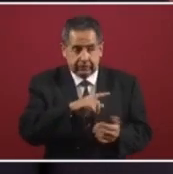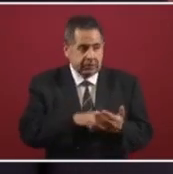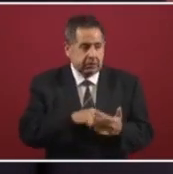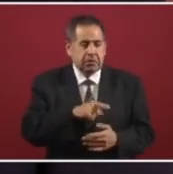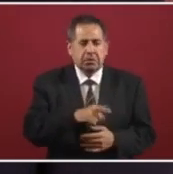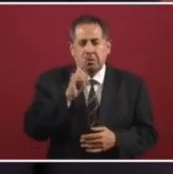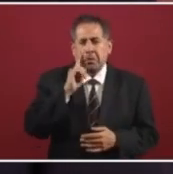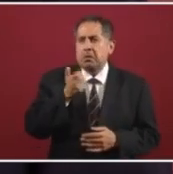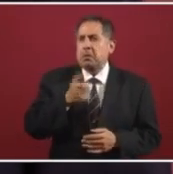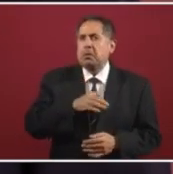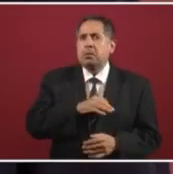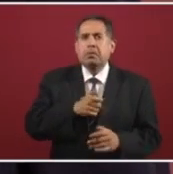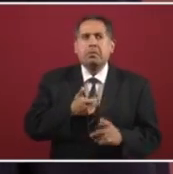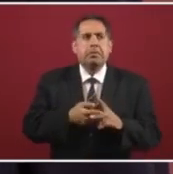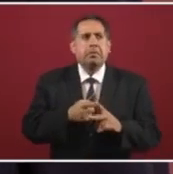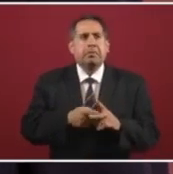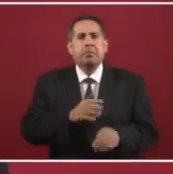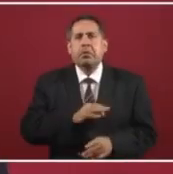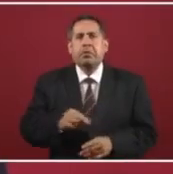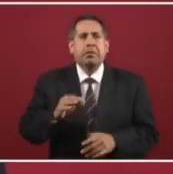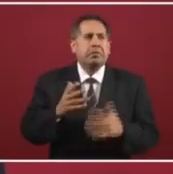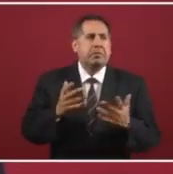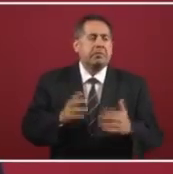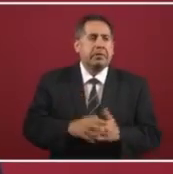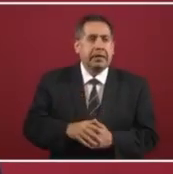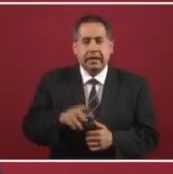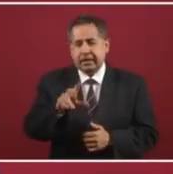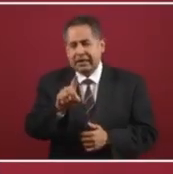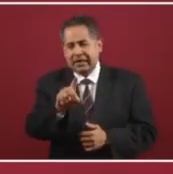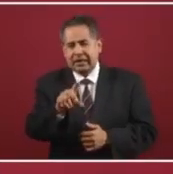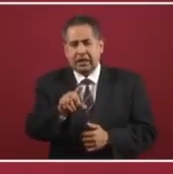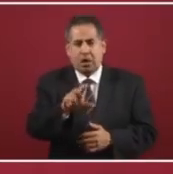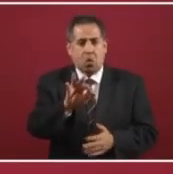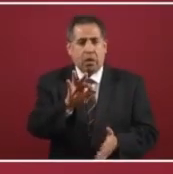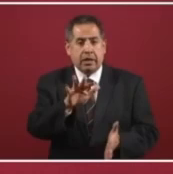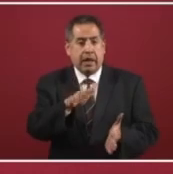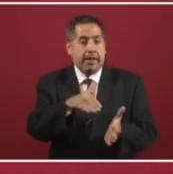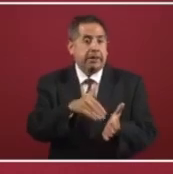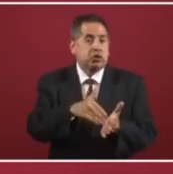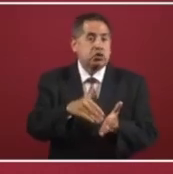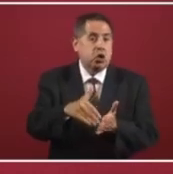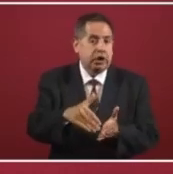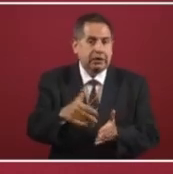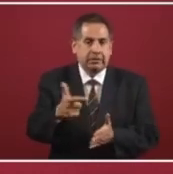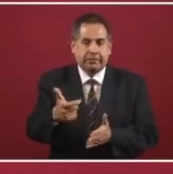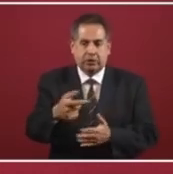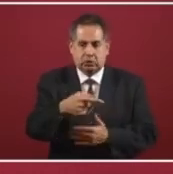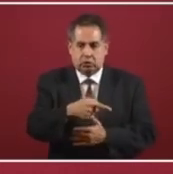puede costar alrededor de 30, de 40 millones de pesos.